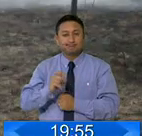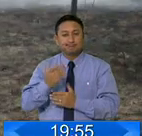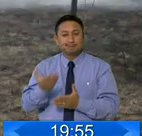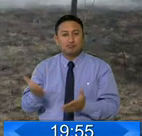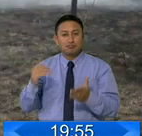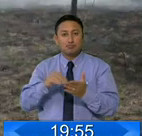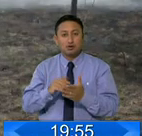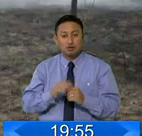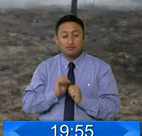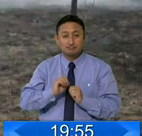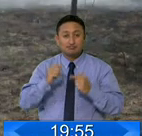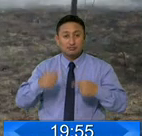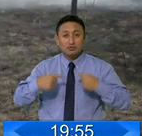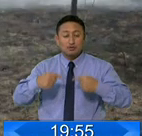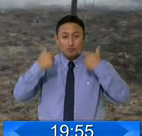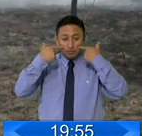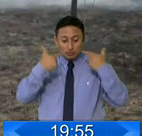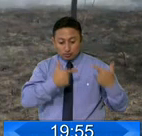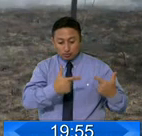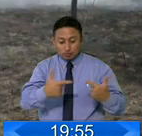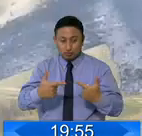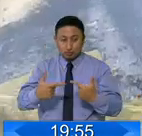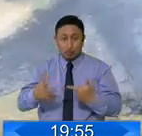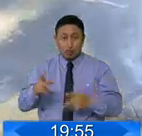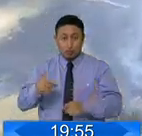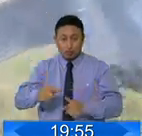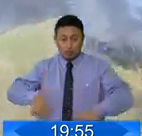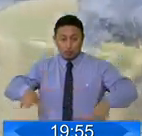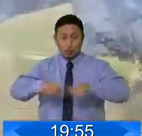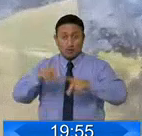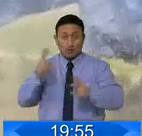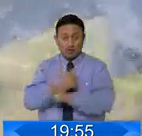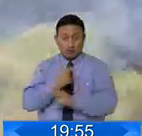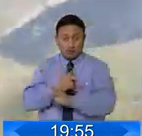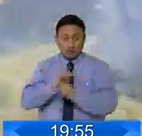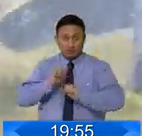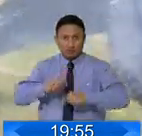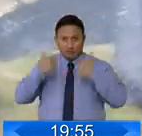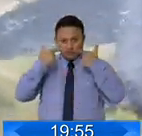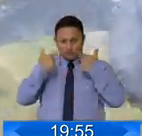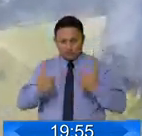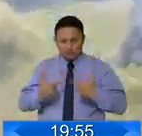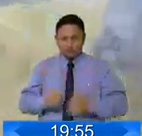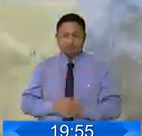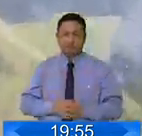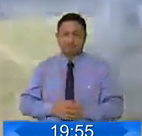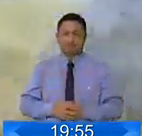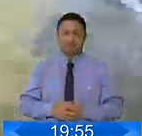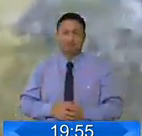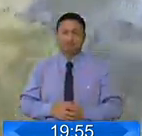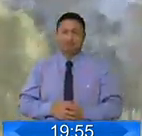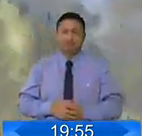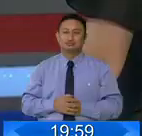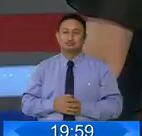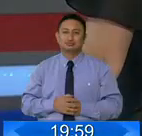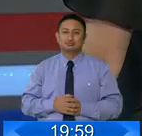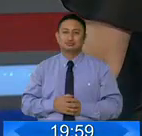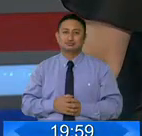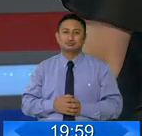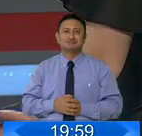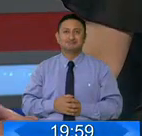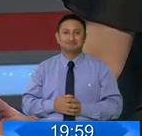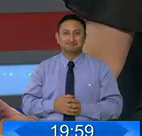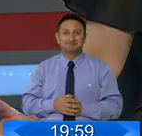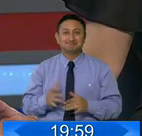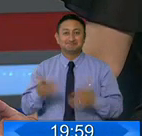de realizar monitoreos permanentes en las zonas vulnerables durante las últimas semanas. informó Carolina Basante. Y